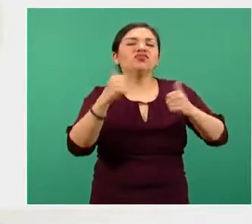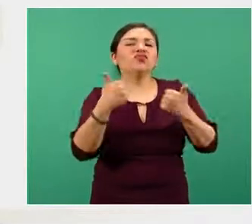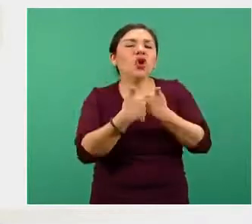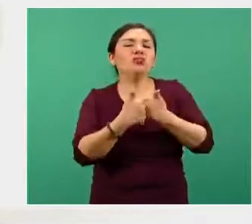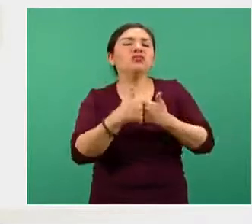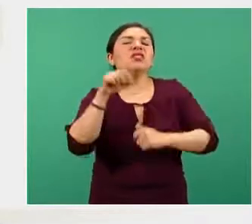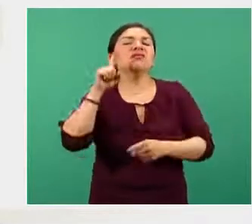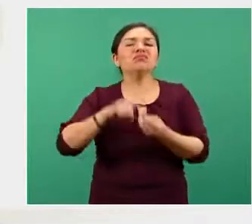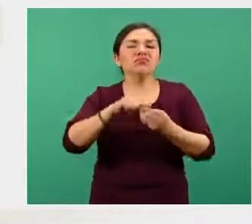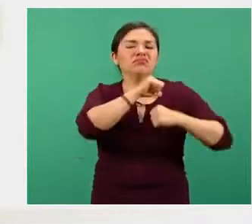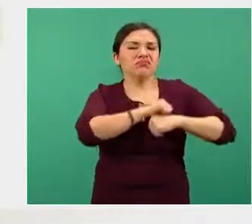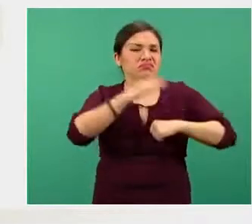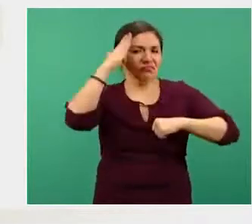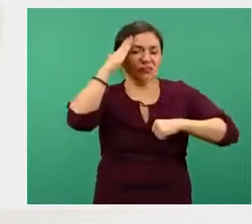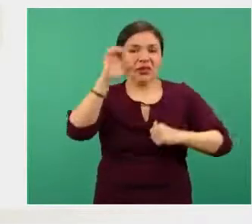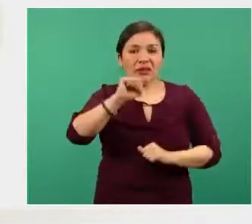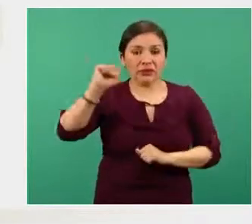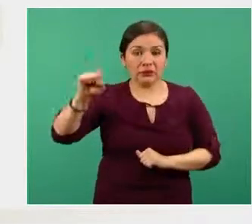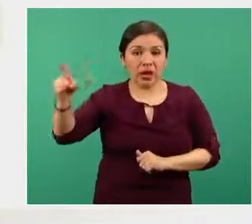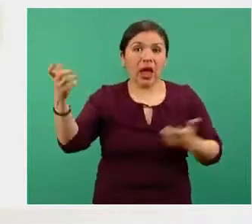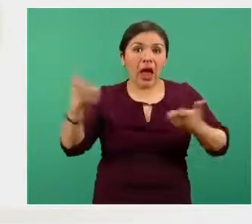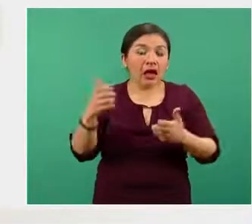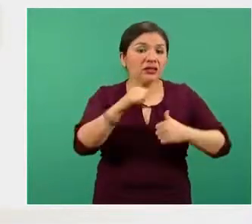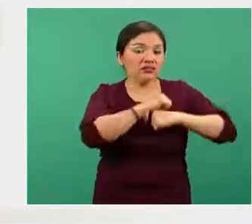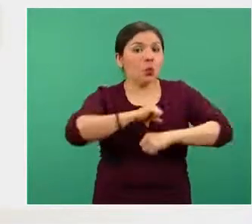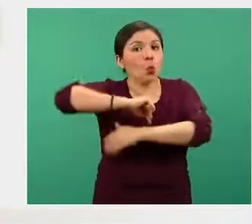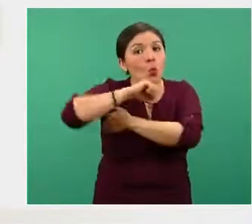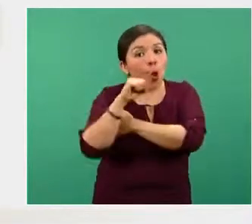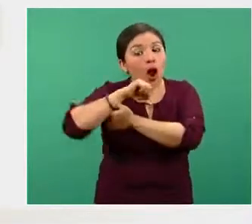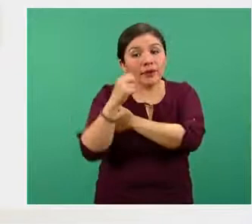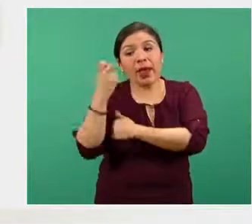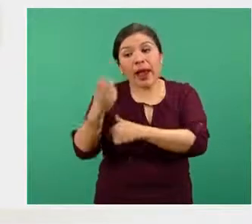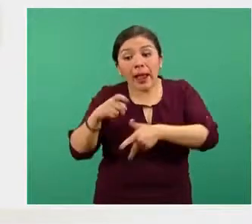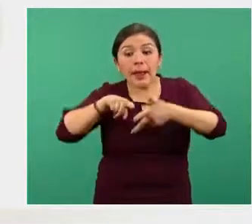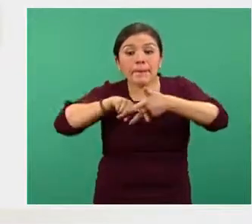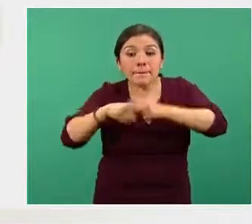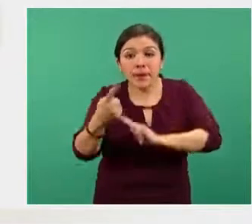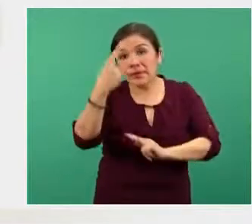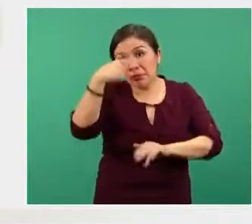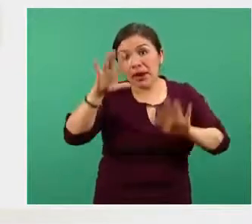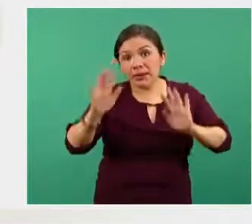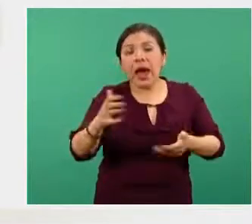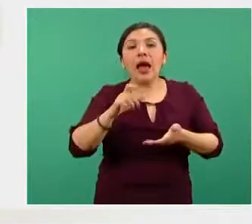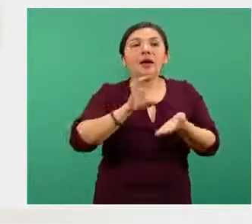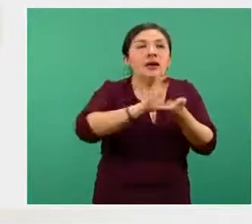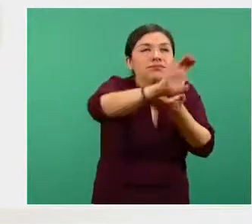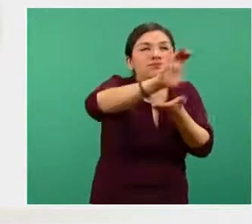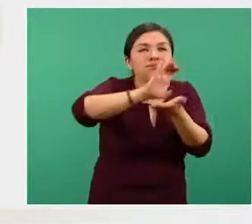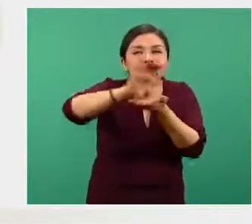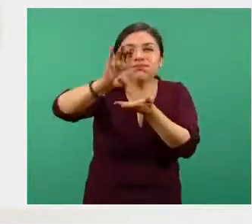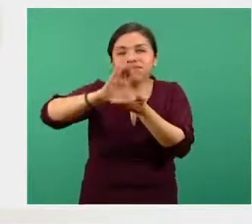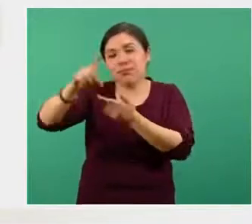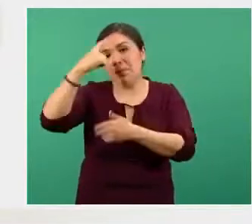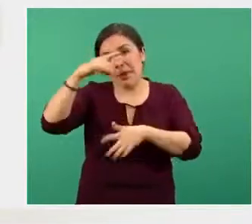dependencia de salud, y que podrán empezar o continuar en este caso con su distribución